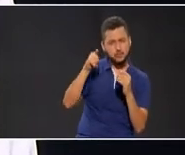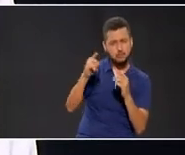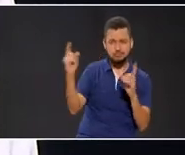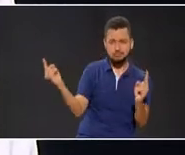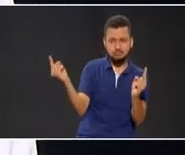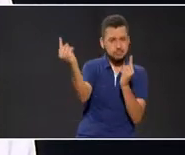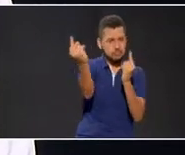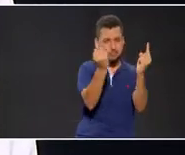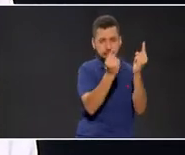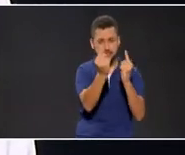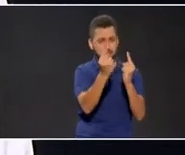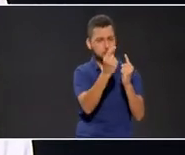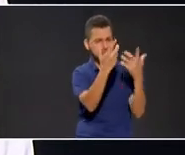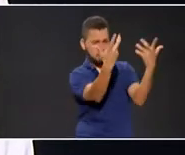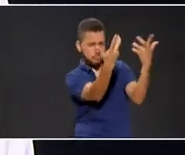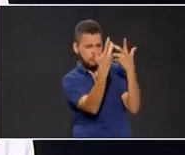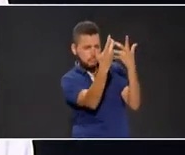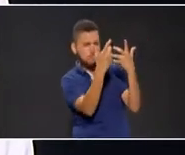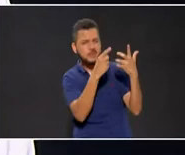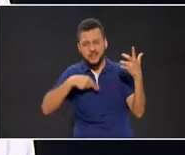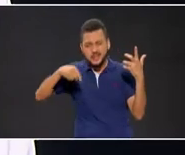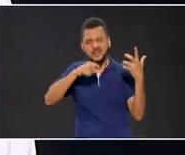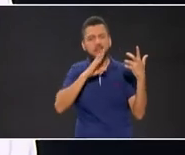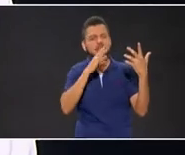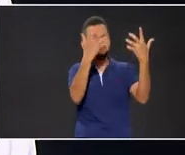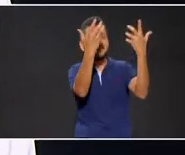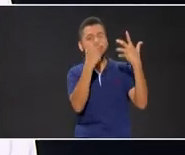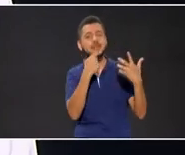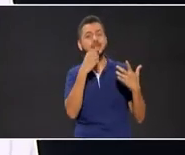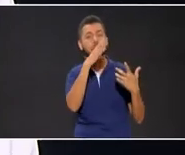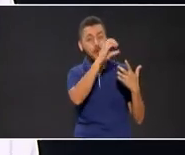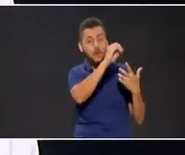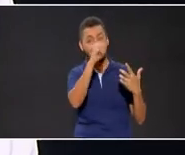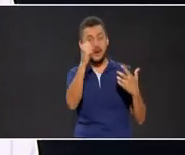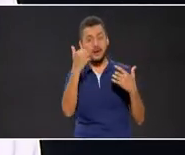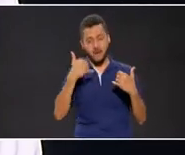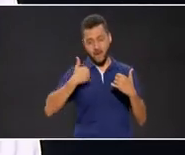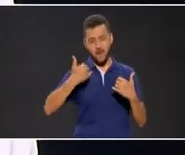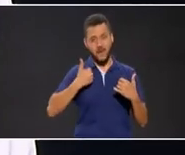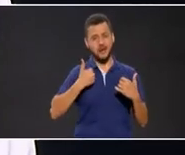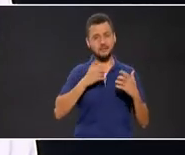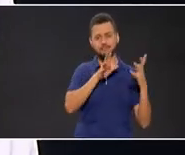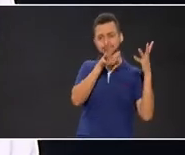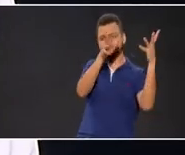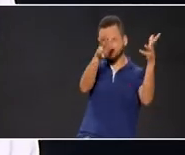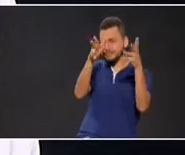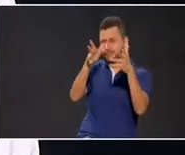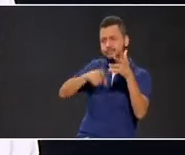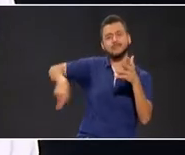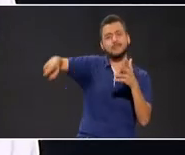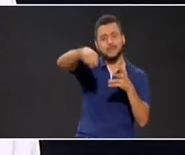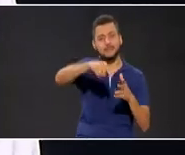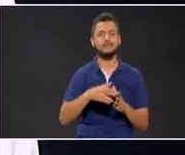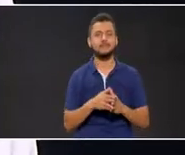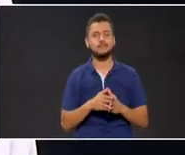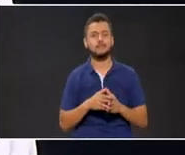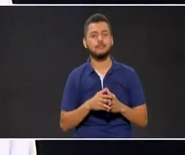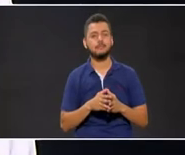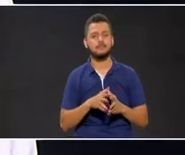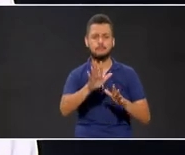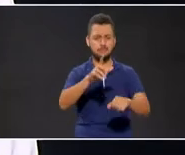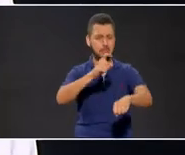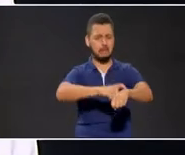llevarle todas esas experiencias a la juventud como ser más tranquilos en la vida como no ser tan precipitado no necesitamos correr y